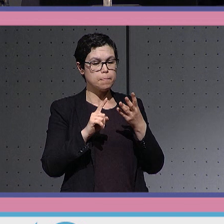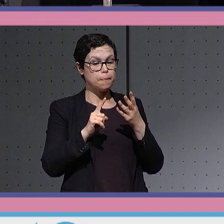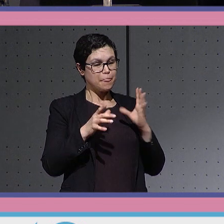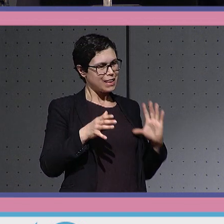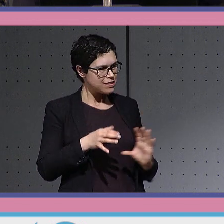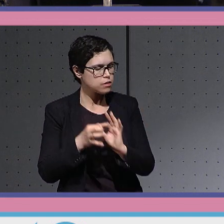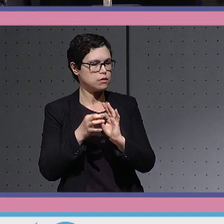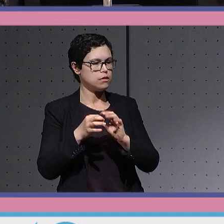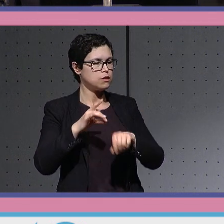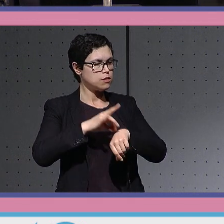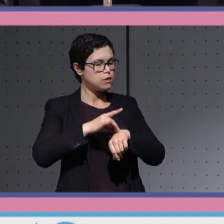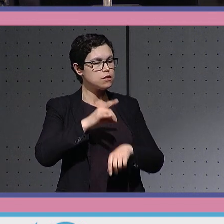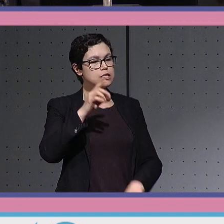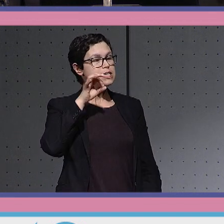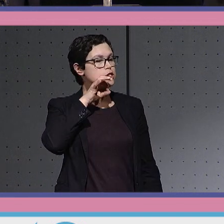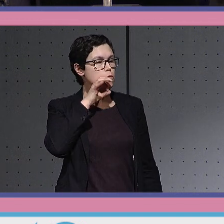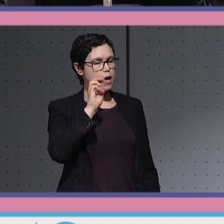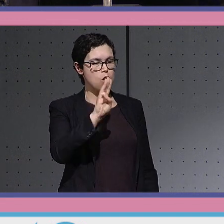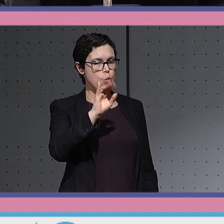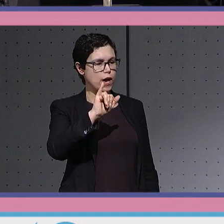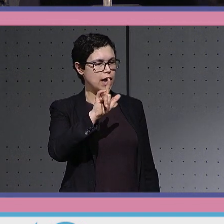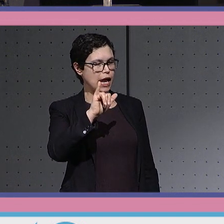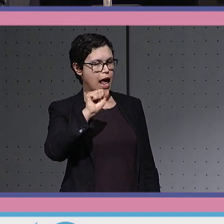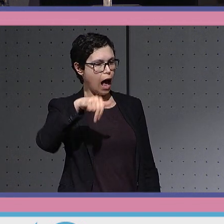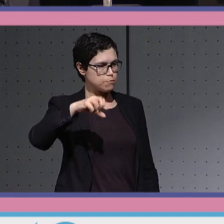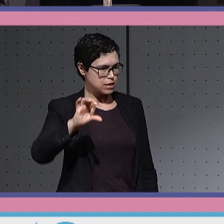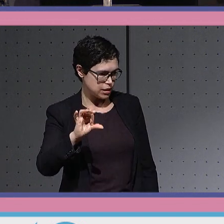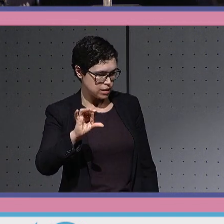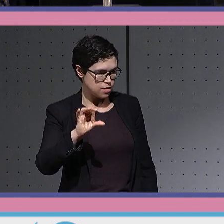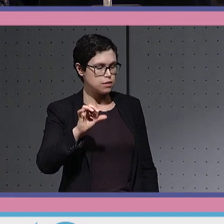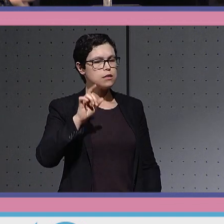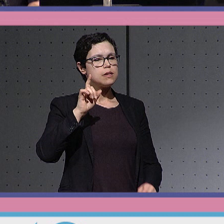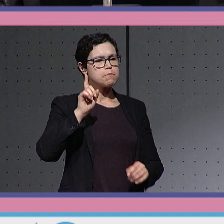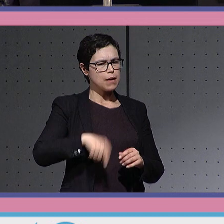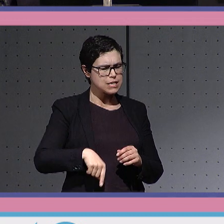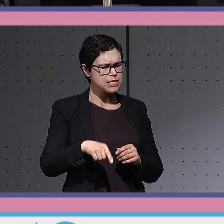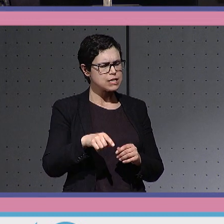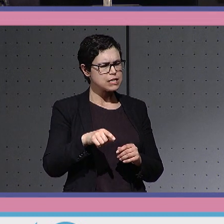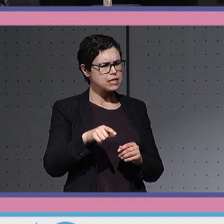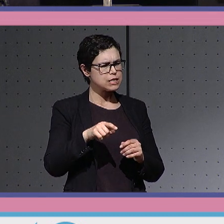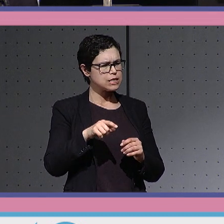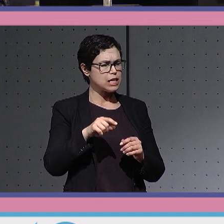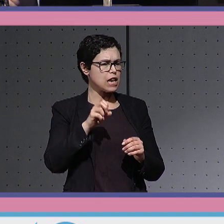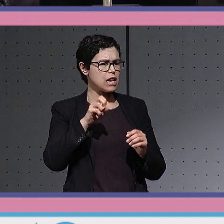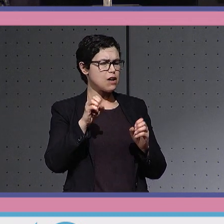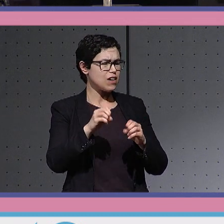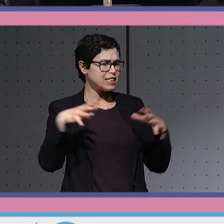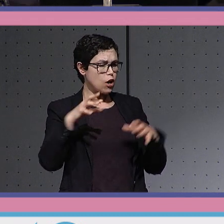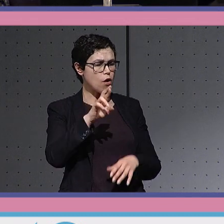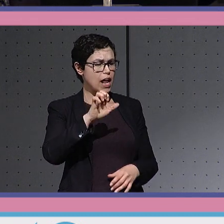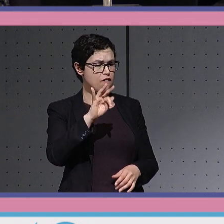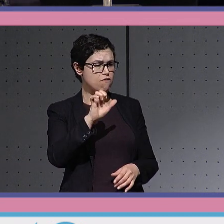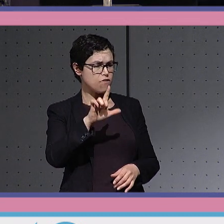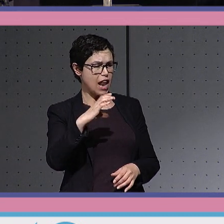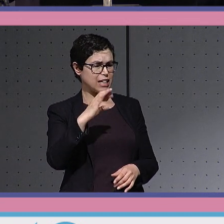concreta, que es un síndrome de Williams, y asociado a una epilepsia refractaria que se inició en los primeros meses de vida como una